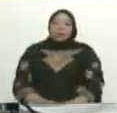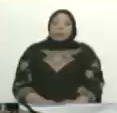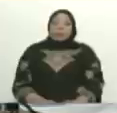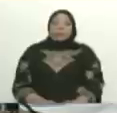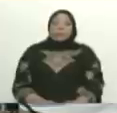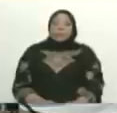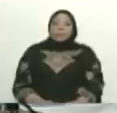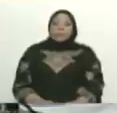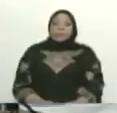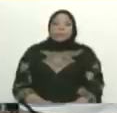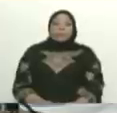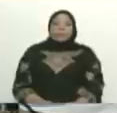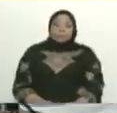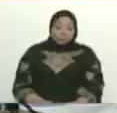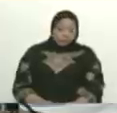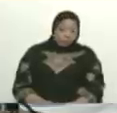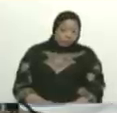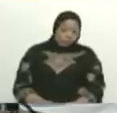Una canalla,